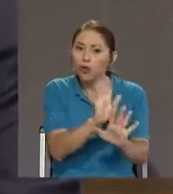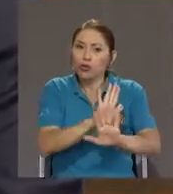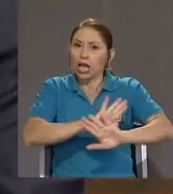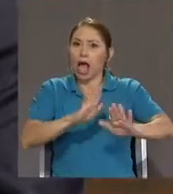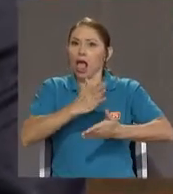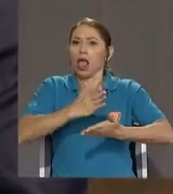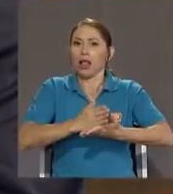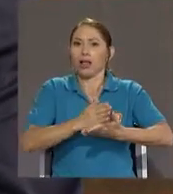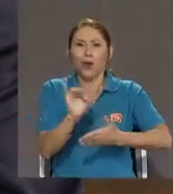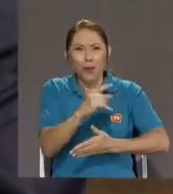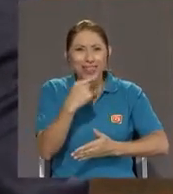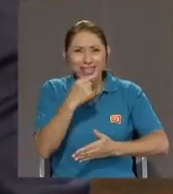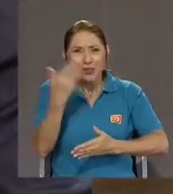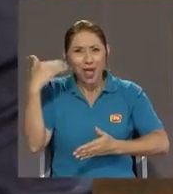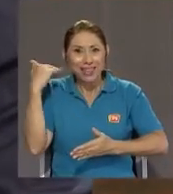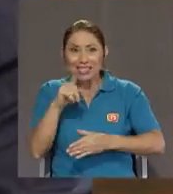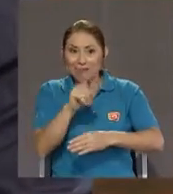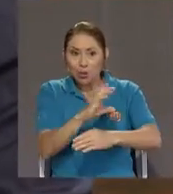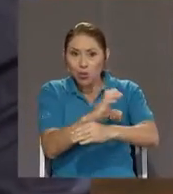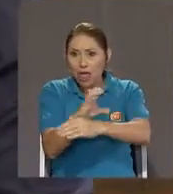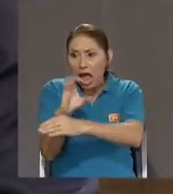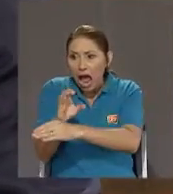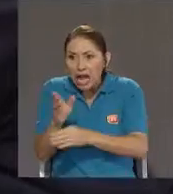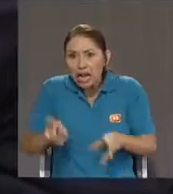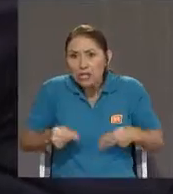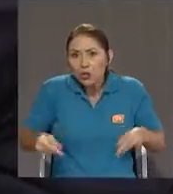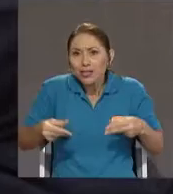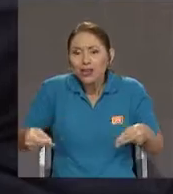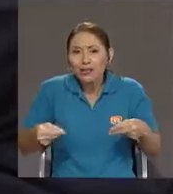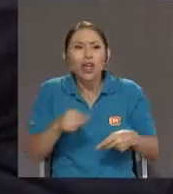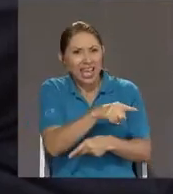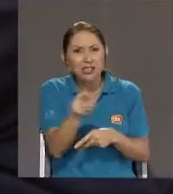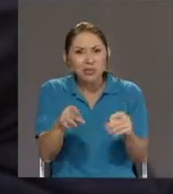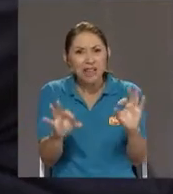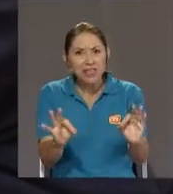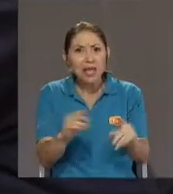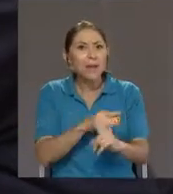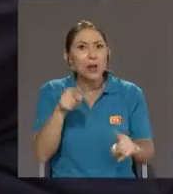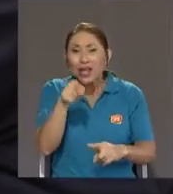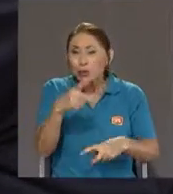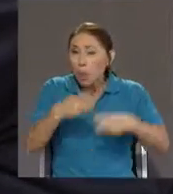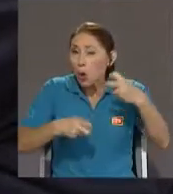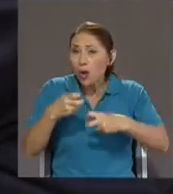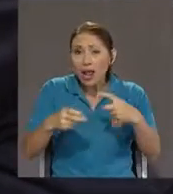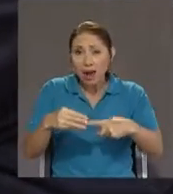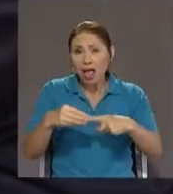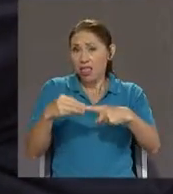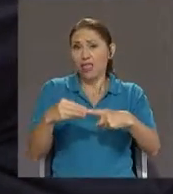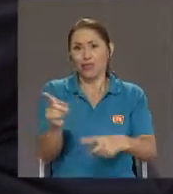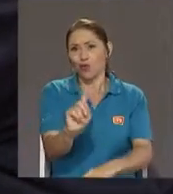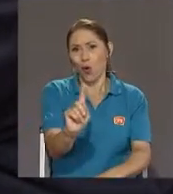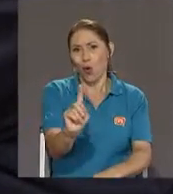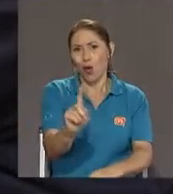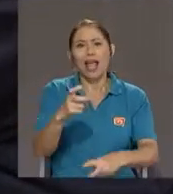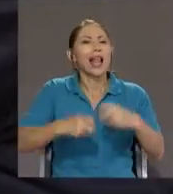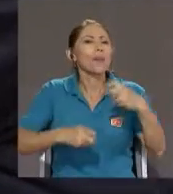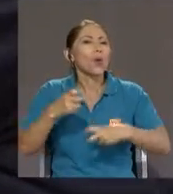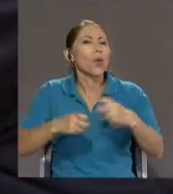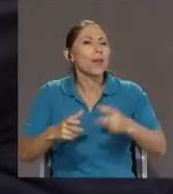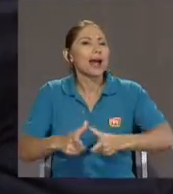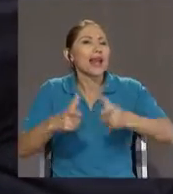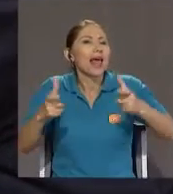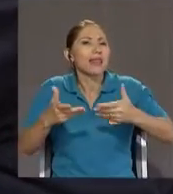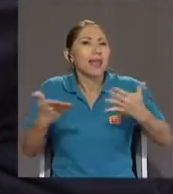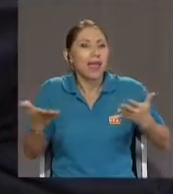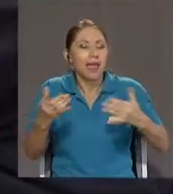pero esas está bien, pero no son el problema. El problema es, me parece a mí, cuando las instituciones